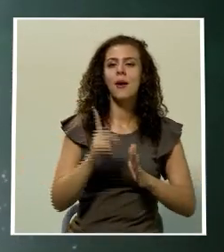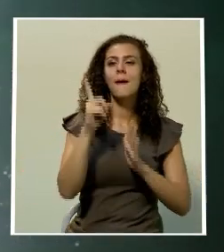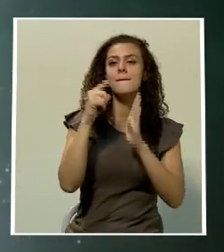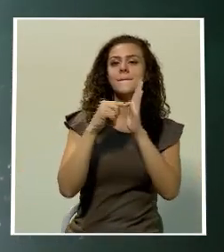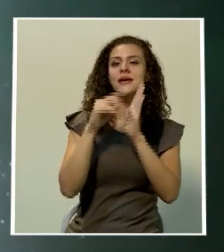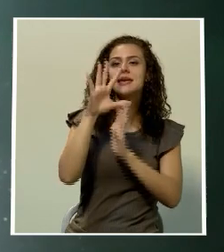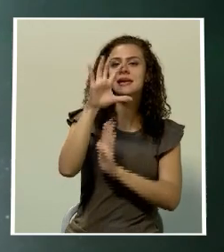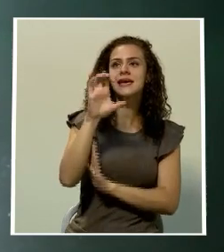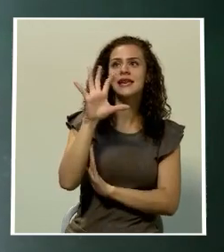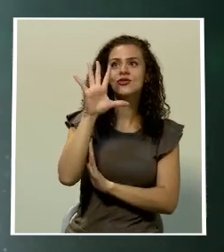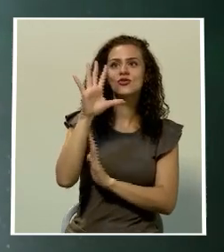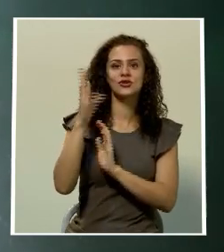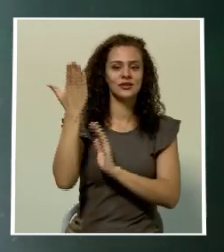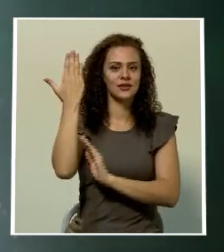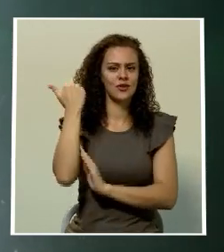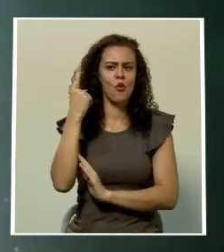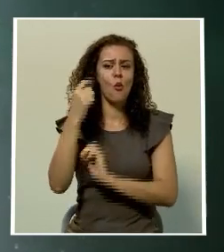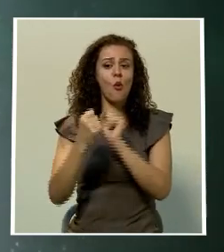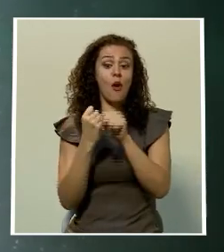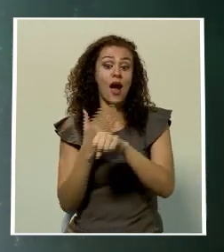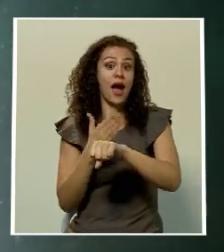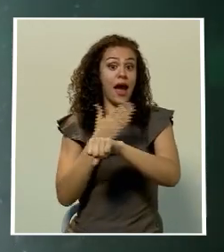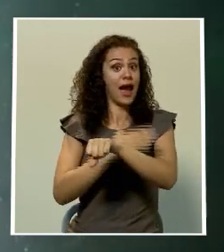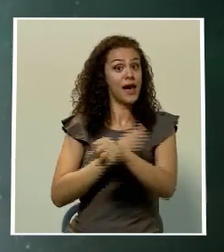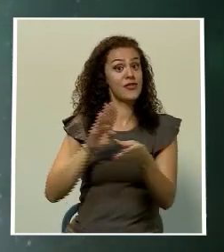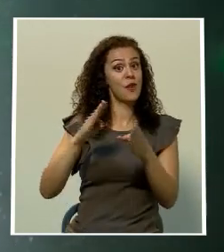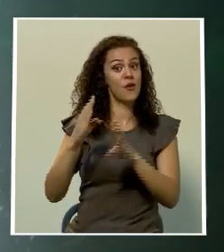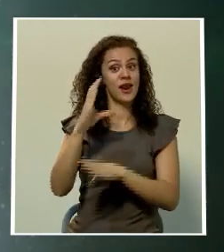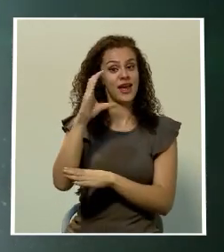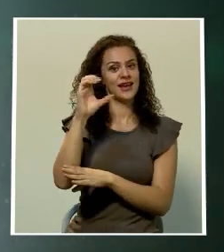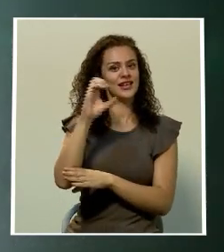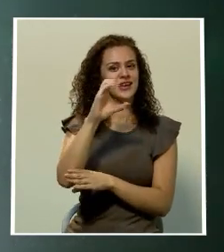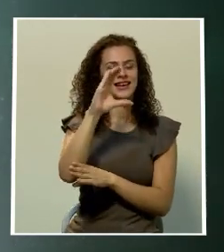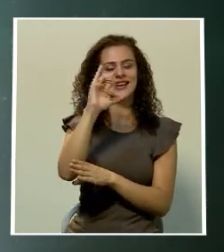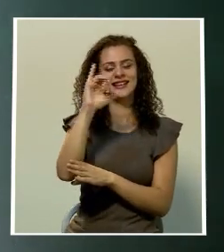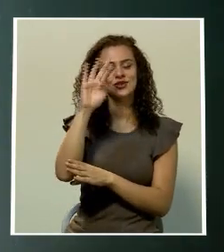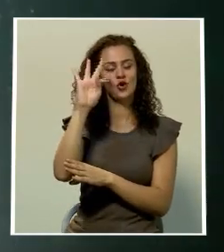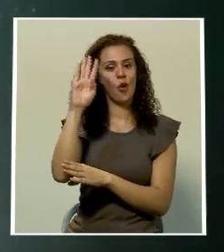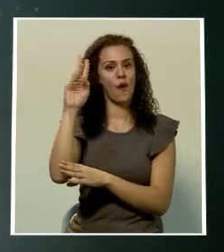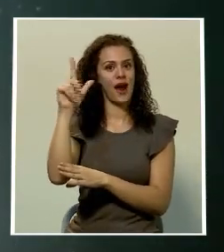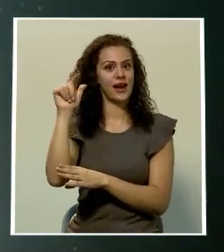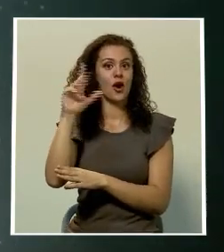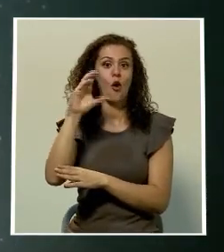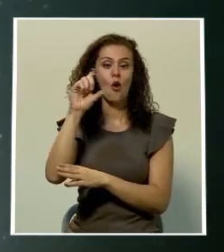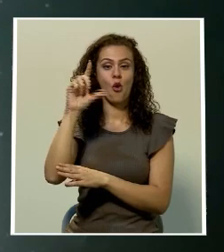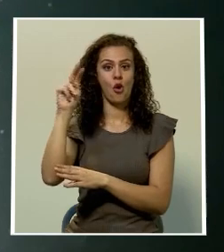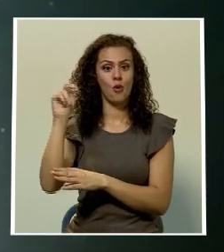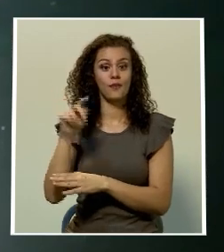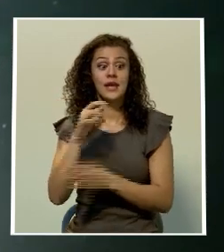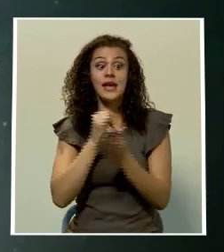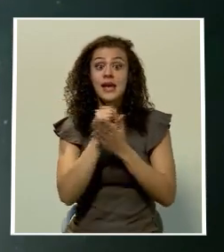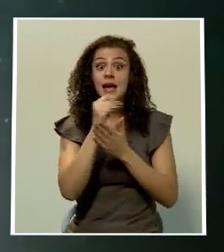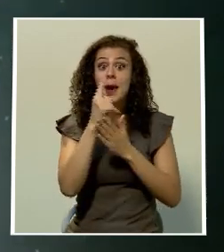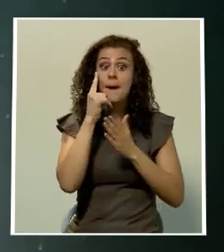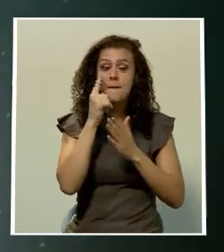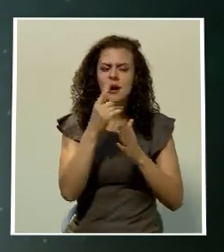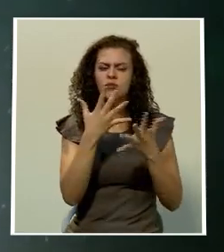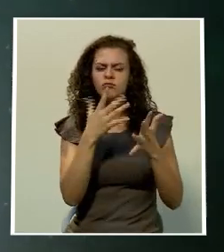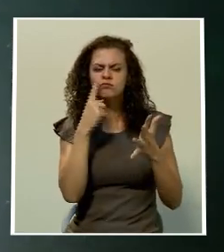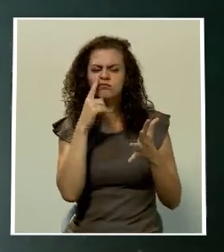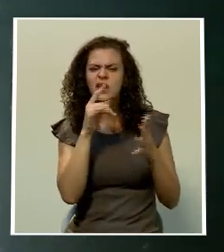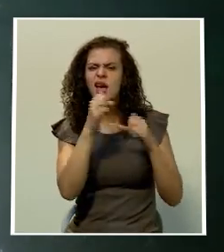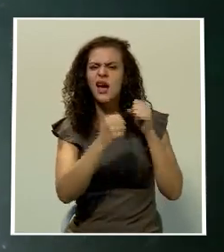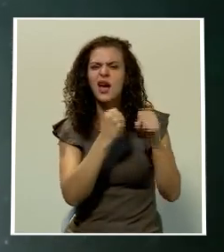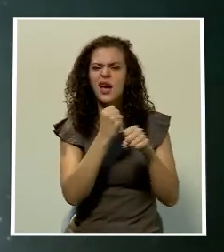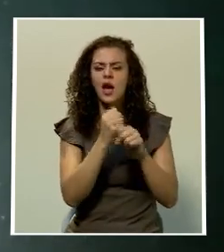en 1505, un año antes de la muerte de Cristóbal Colón. Según la investigación, para estimar la edad